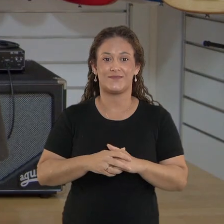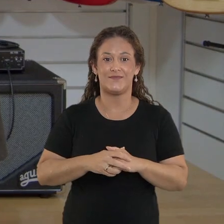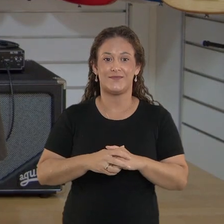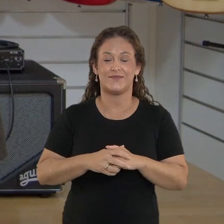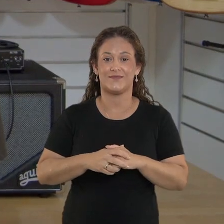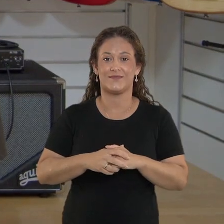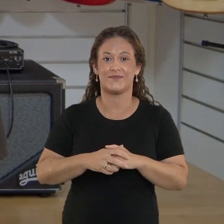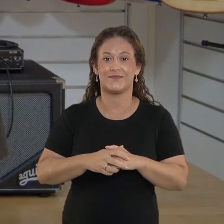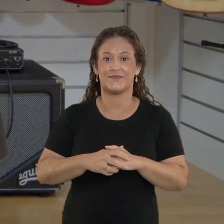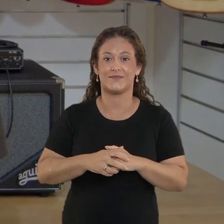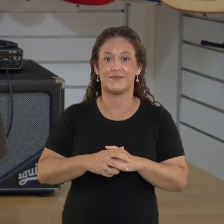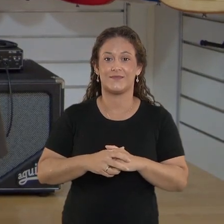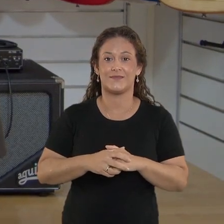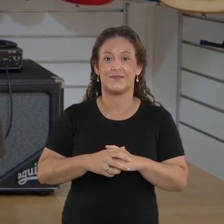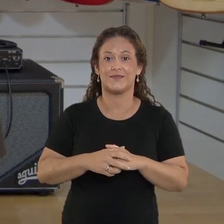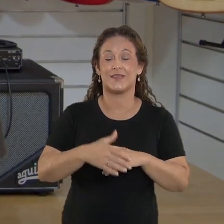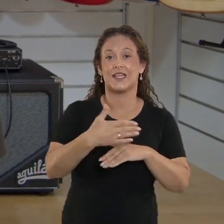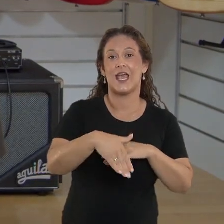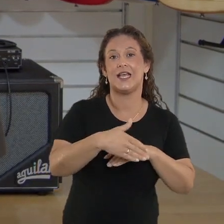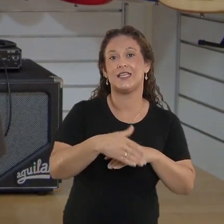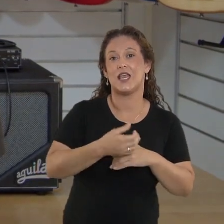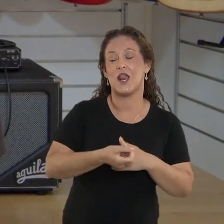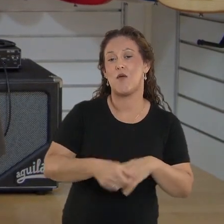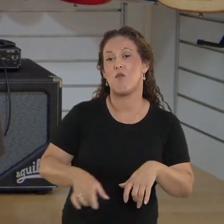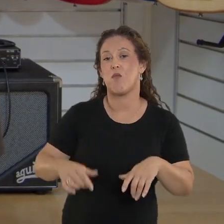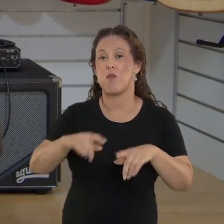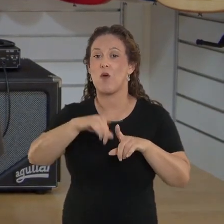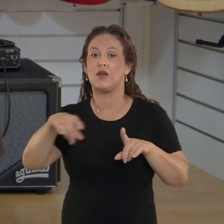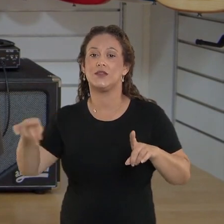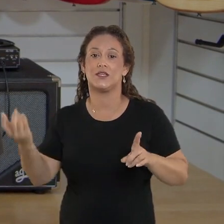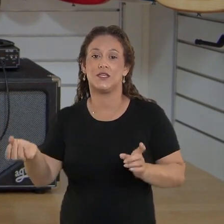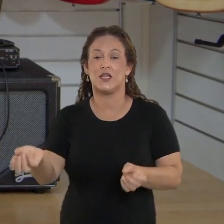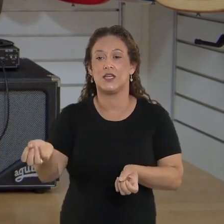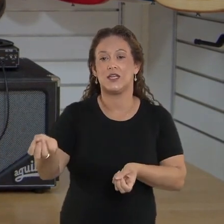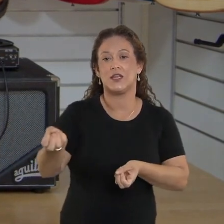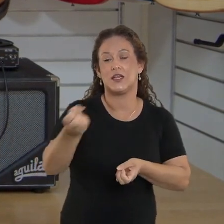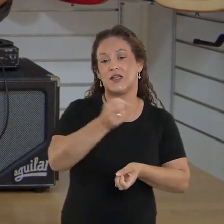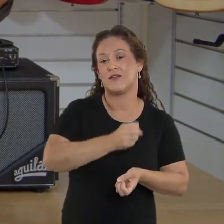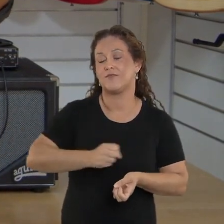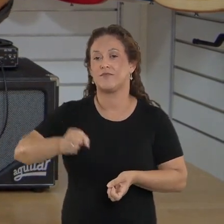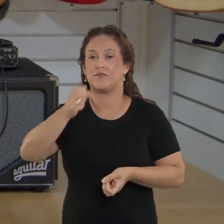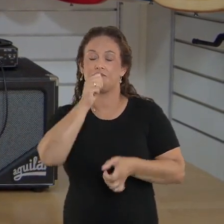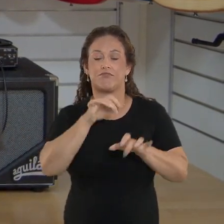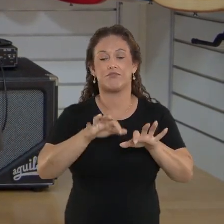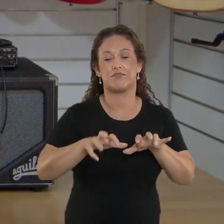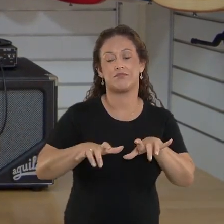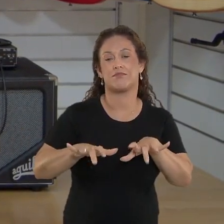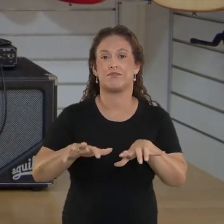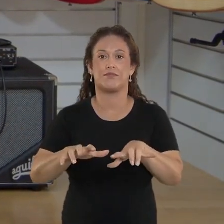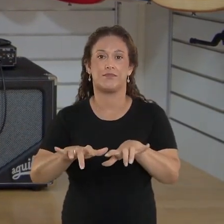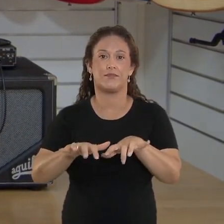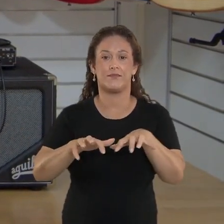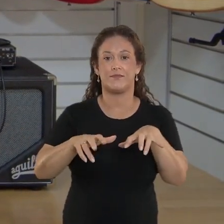En la calle, la portada, me cantaban junto al viejo piano de